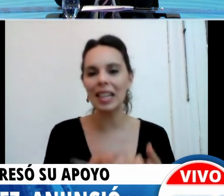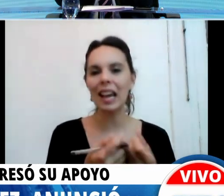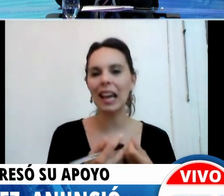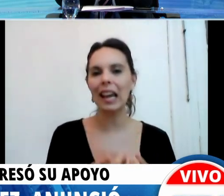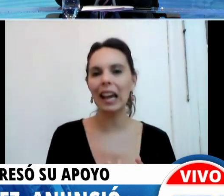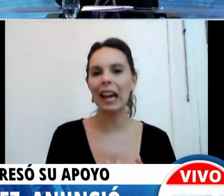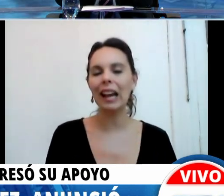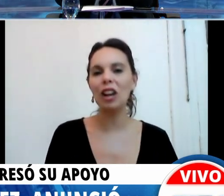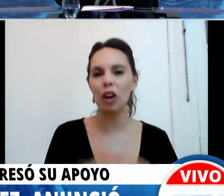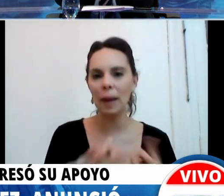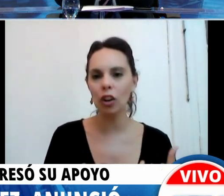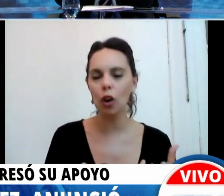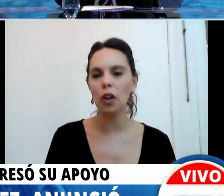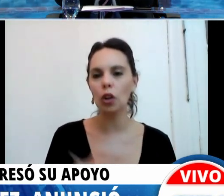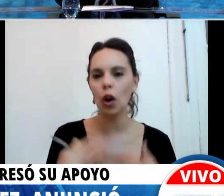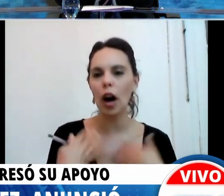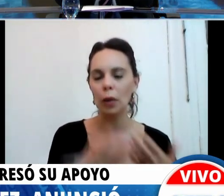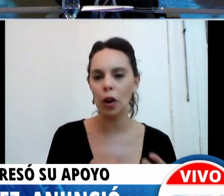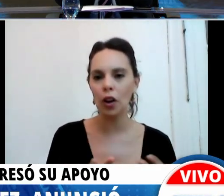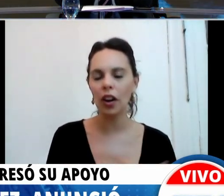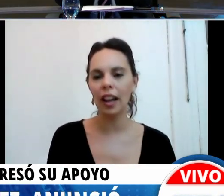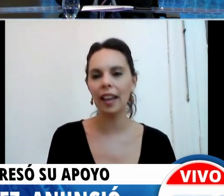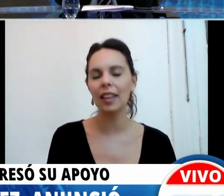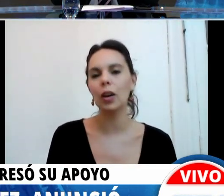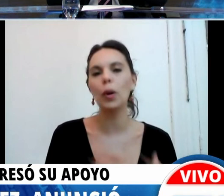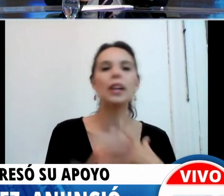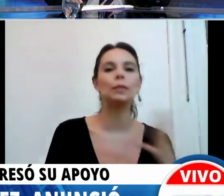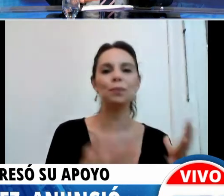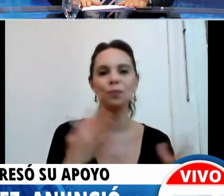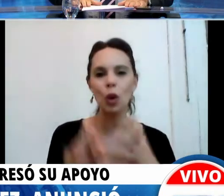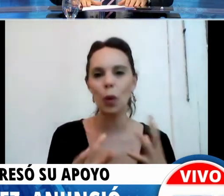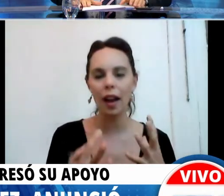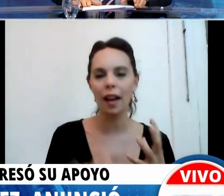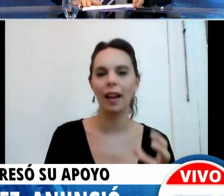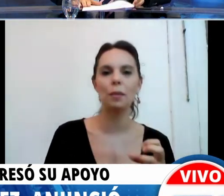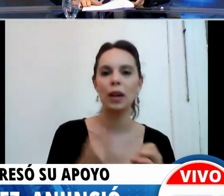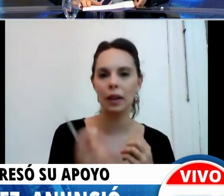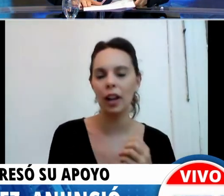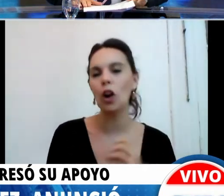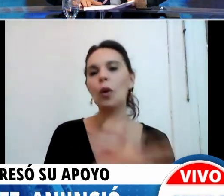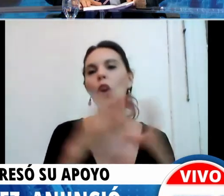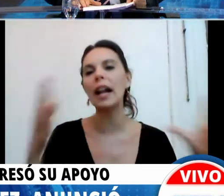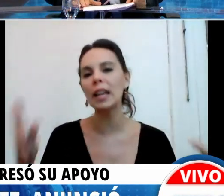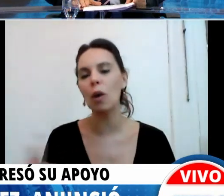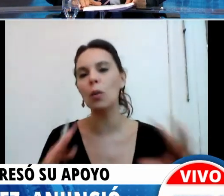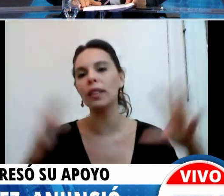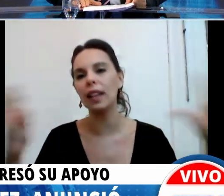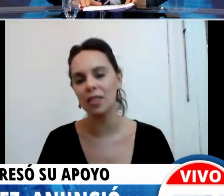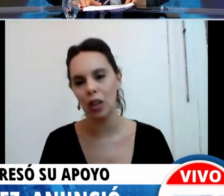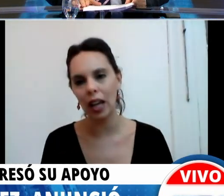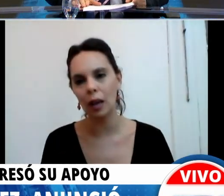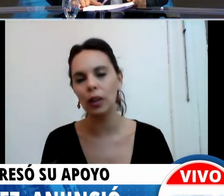Exactamente, casi que lo remarcó cuando habló, dijo, bueno, no voy a... de los